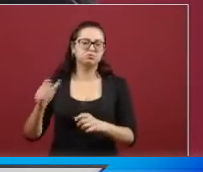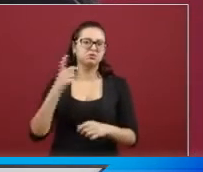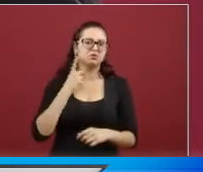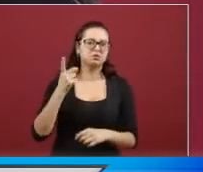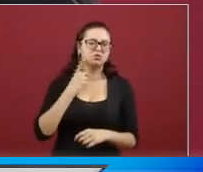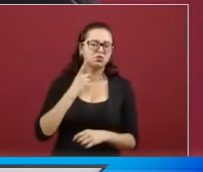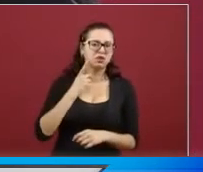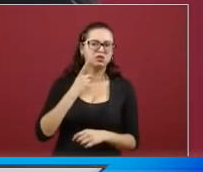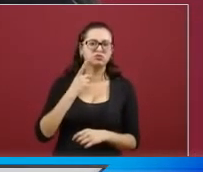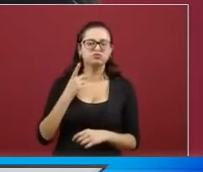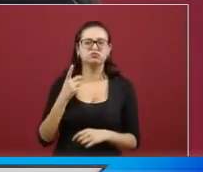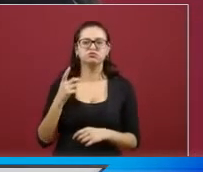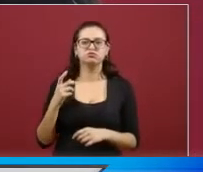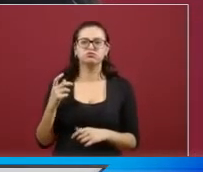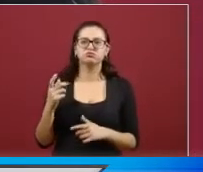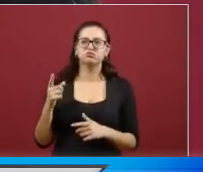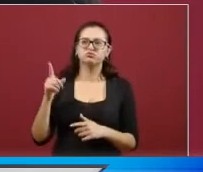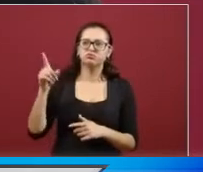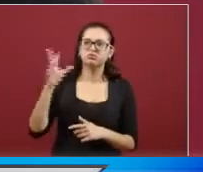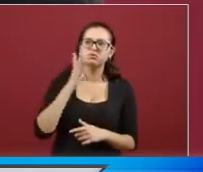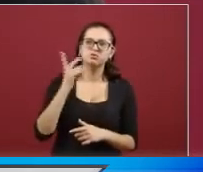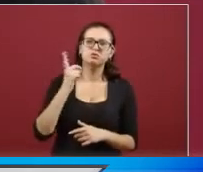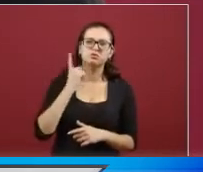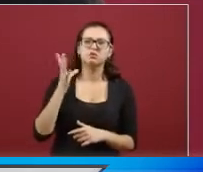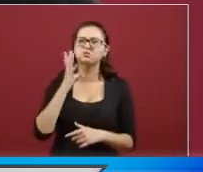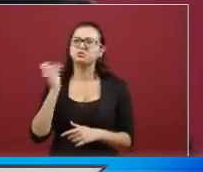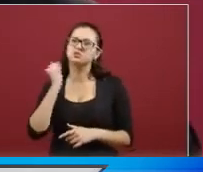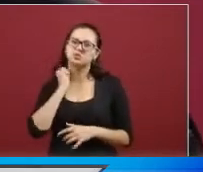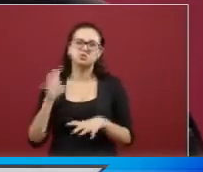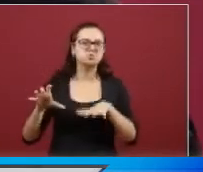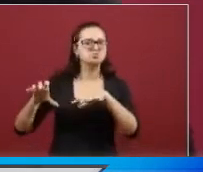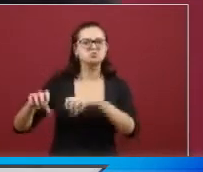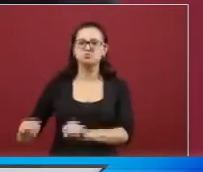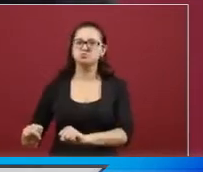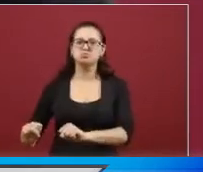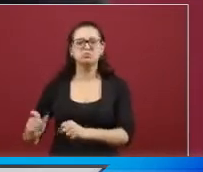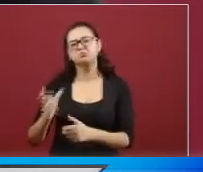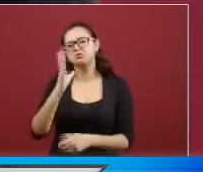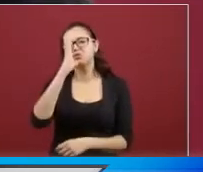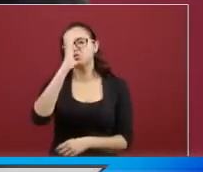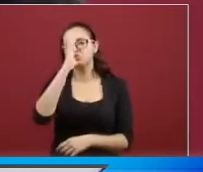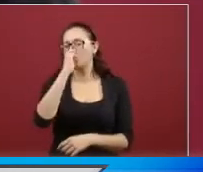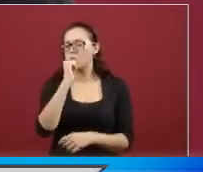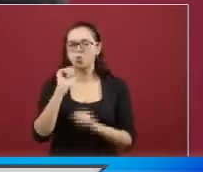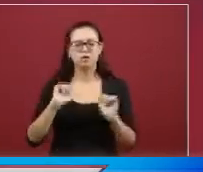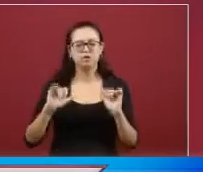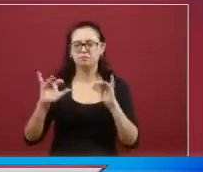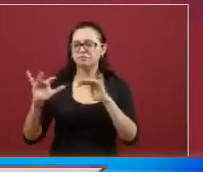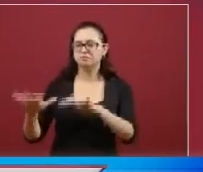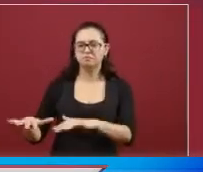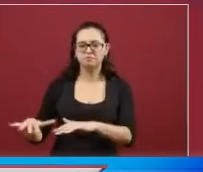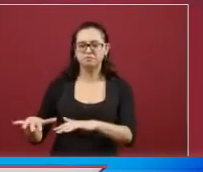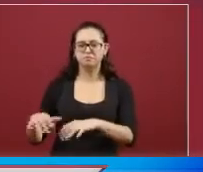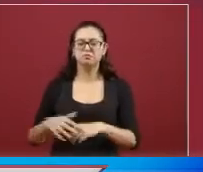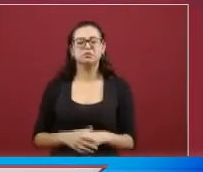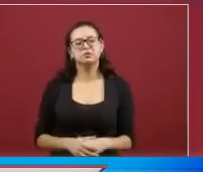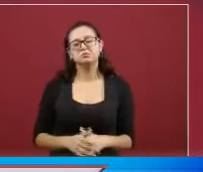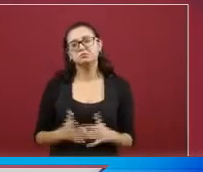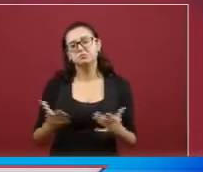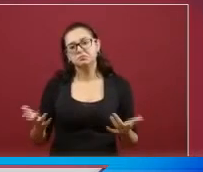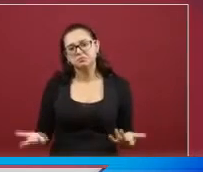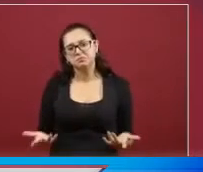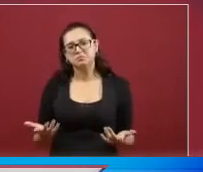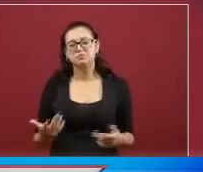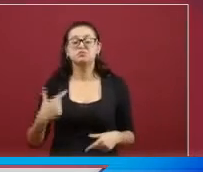y ahora como presidente se envió una reforma que cancela la mal llamada reforma educativa con una propuesta nueva, distinta, para hacer valer